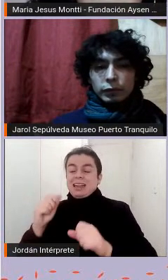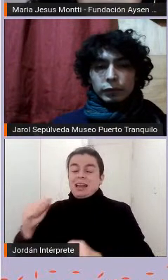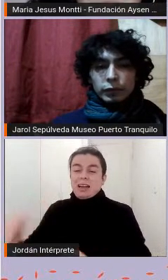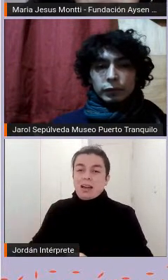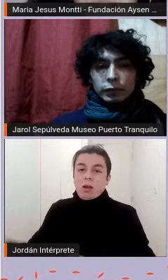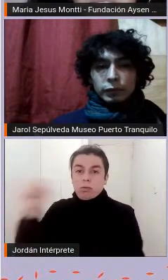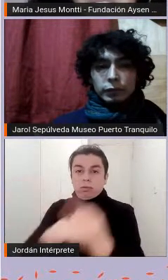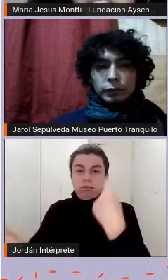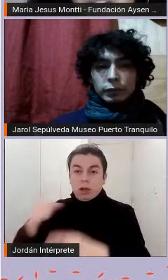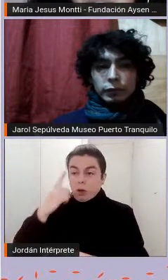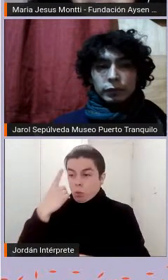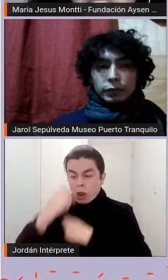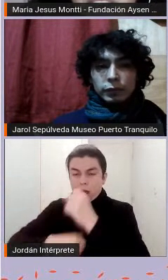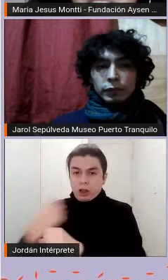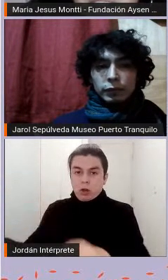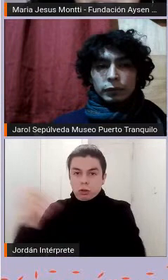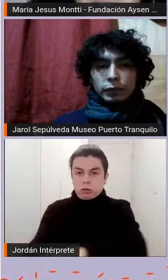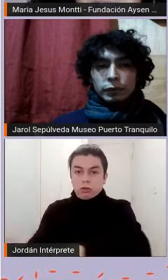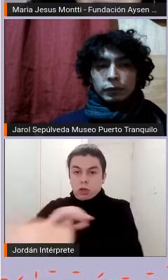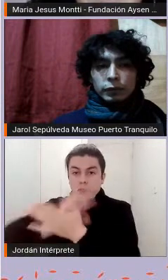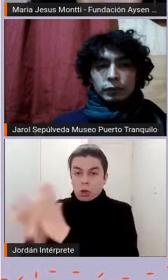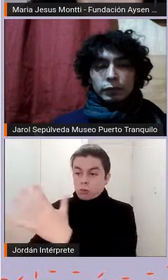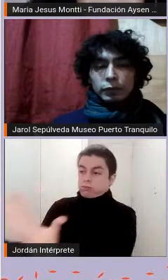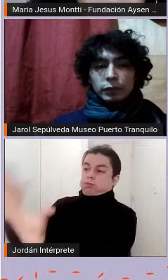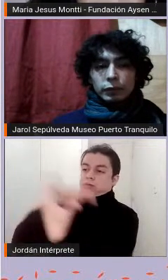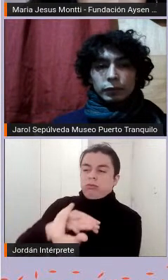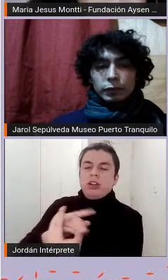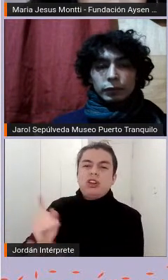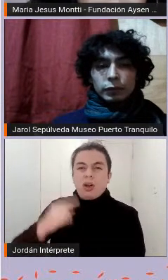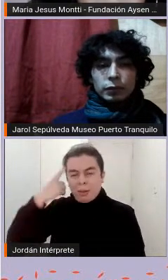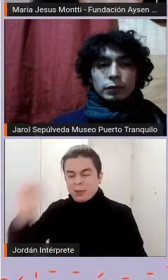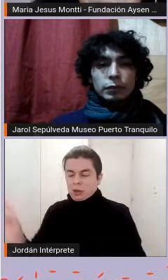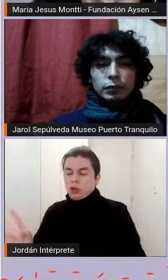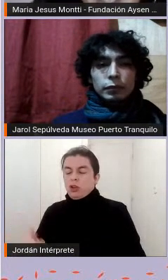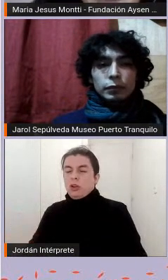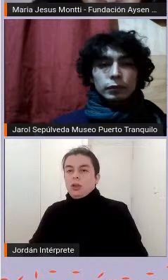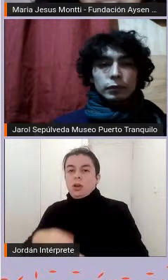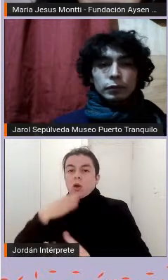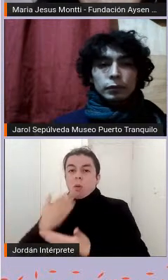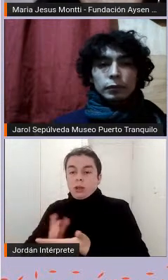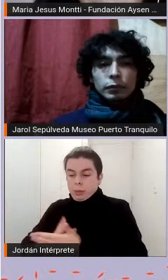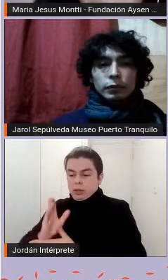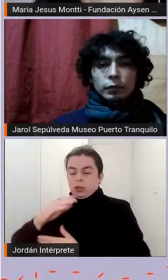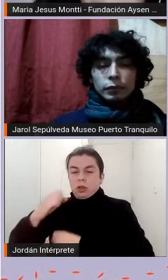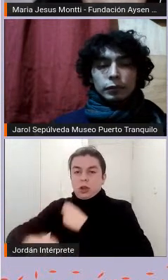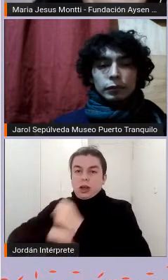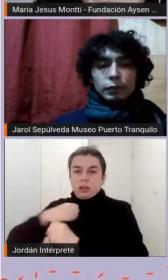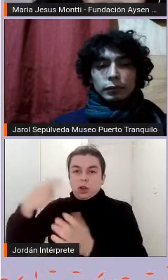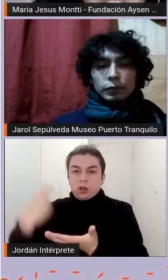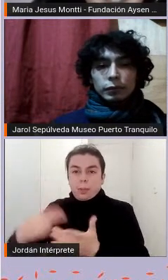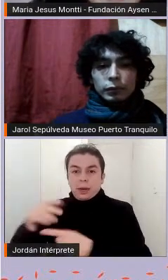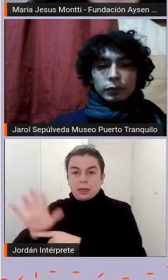el mismo año, sino que desde el año 2015 se han registrado diferentes varazones en este